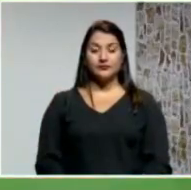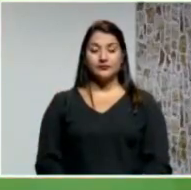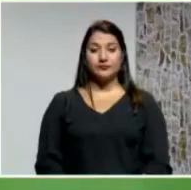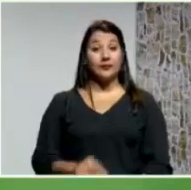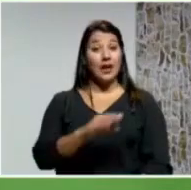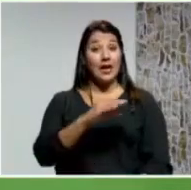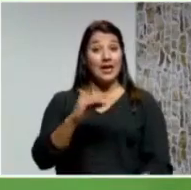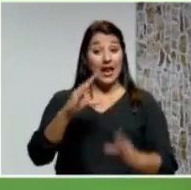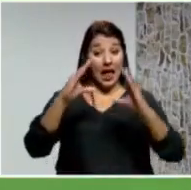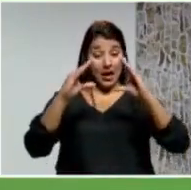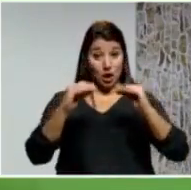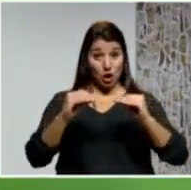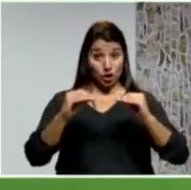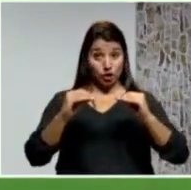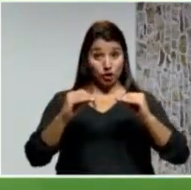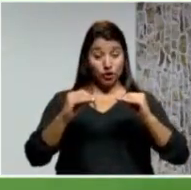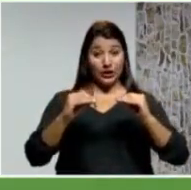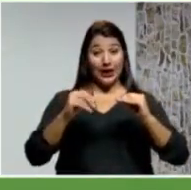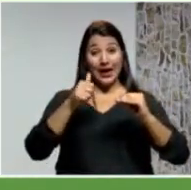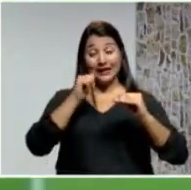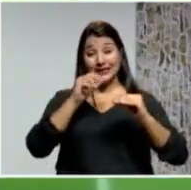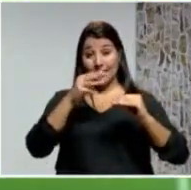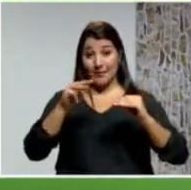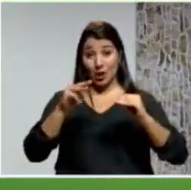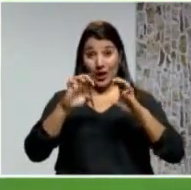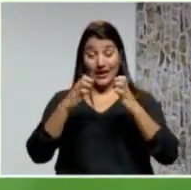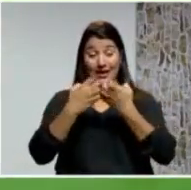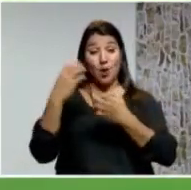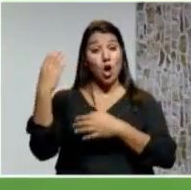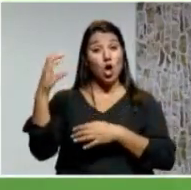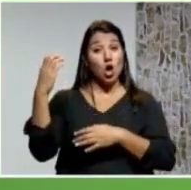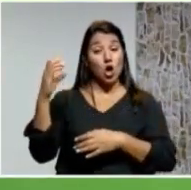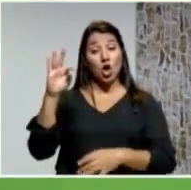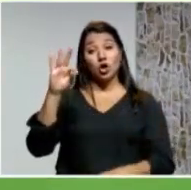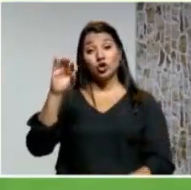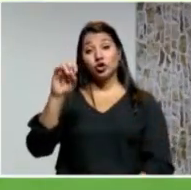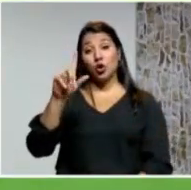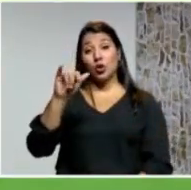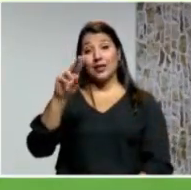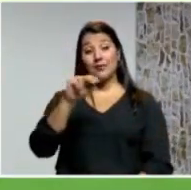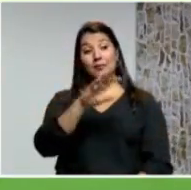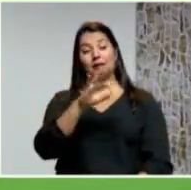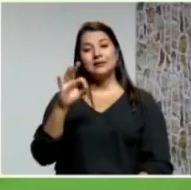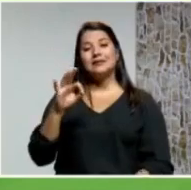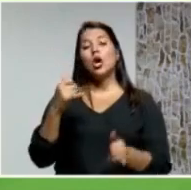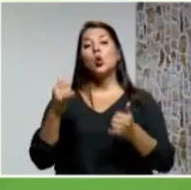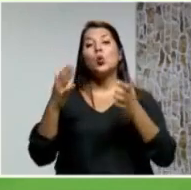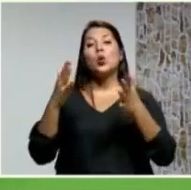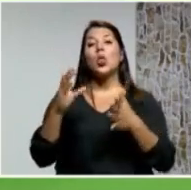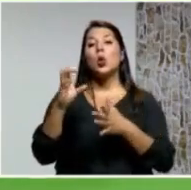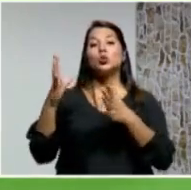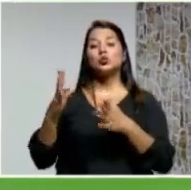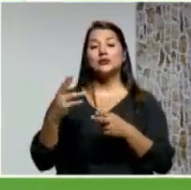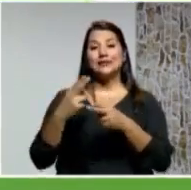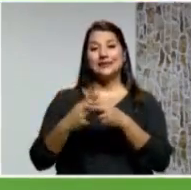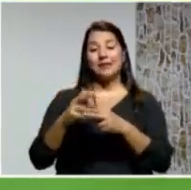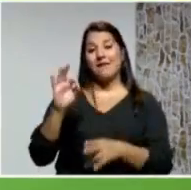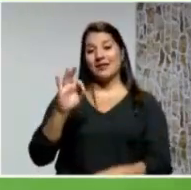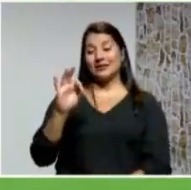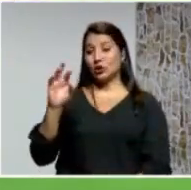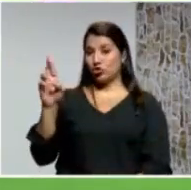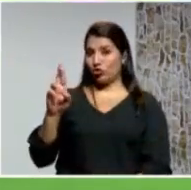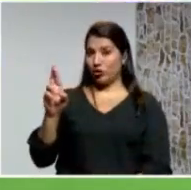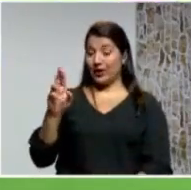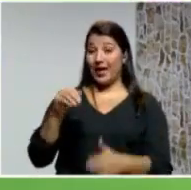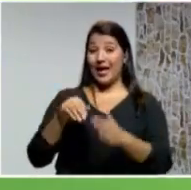Y la noche de este miércoles el equipo colombiano Tolima alineó en su titular al delantero costarricense Francisco Rodríguez.